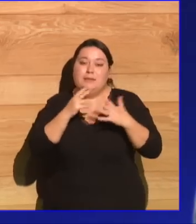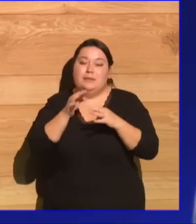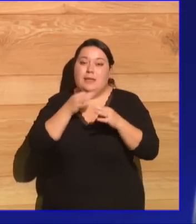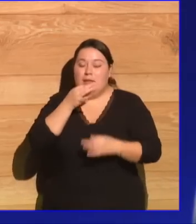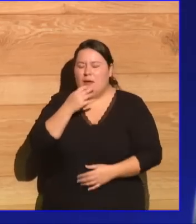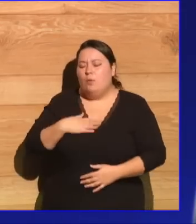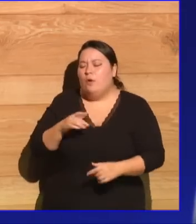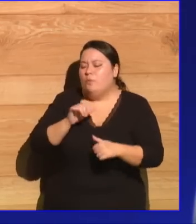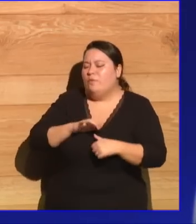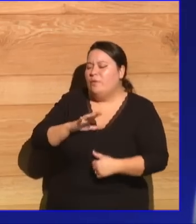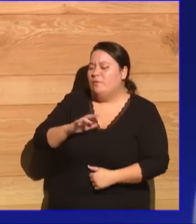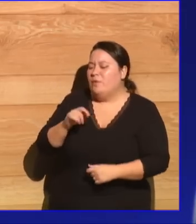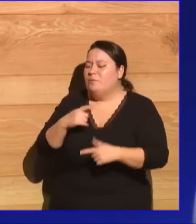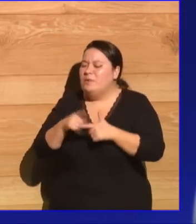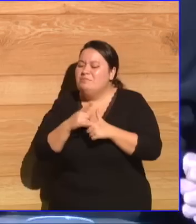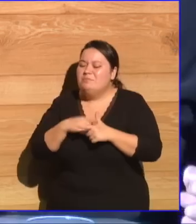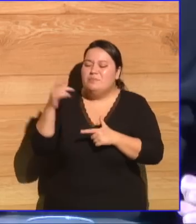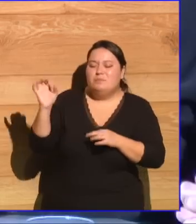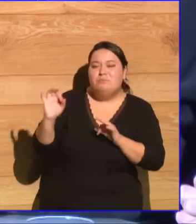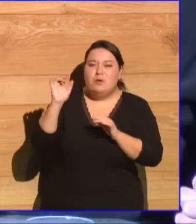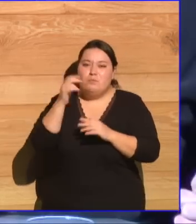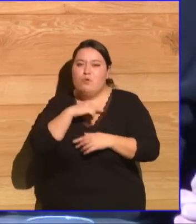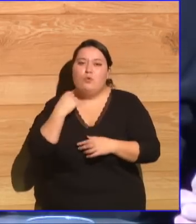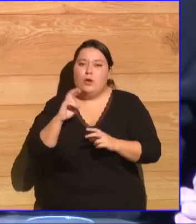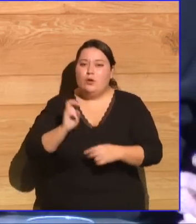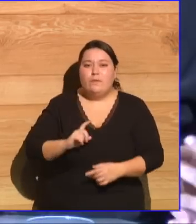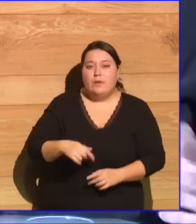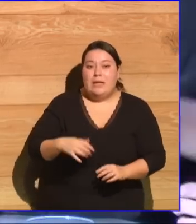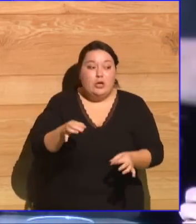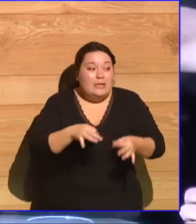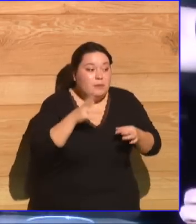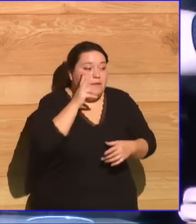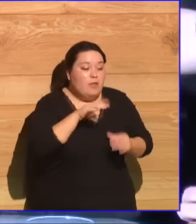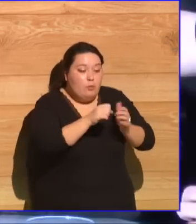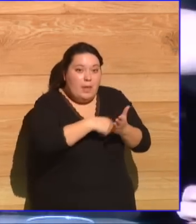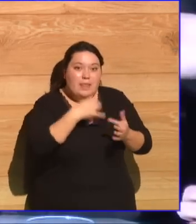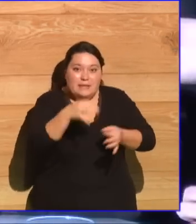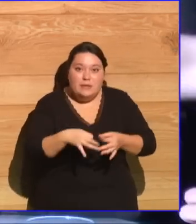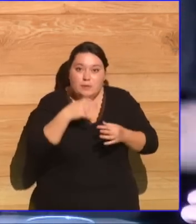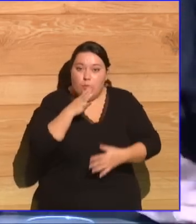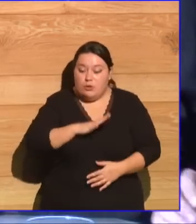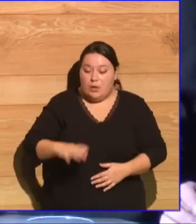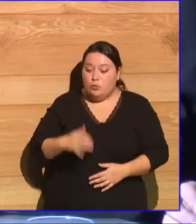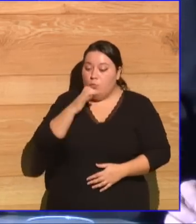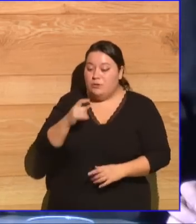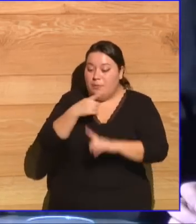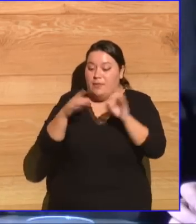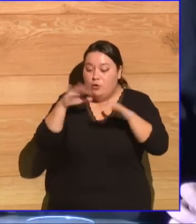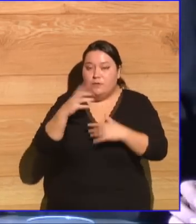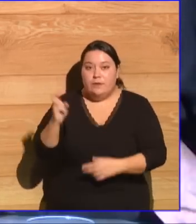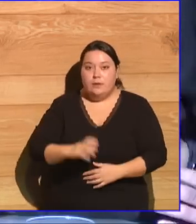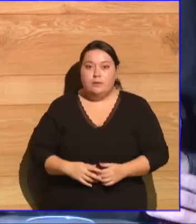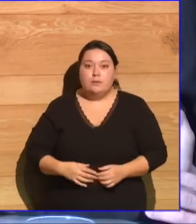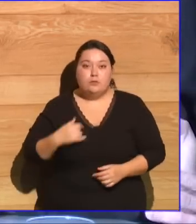mi primo el cura. Que por no, favor, que esa habitación estaba vacía siempre. Vacía. Por si pero acaso, por si si venía venía, a medianoche, claro. claro, sí. Si venía